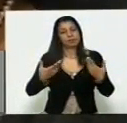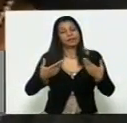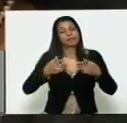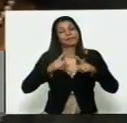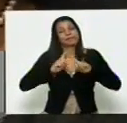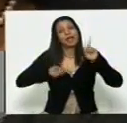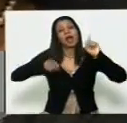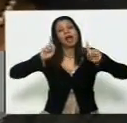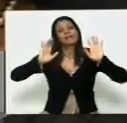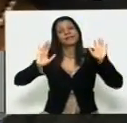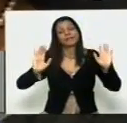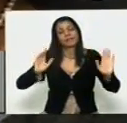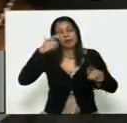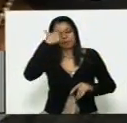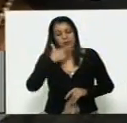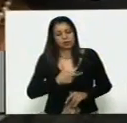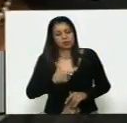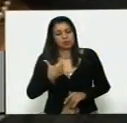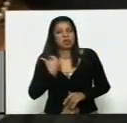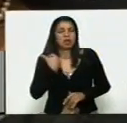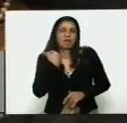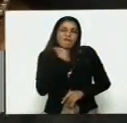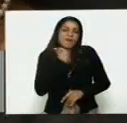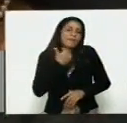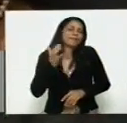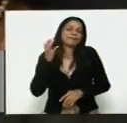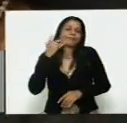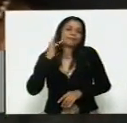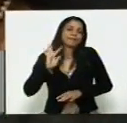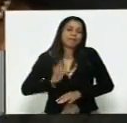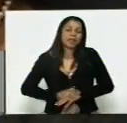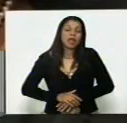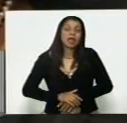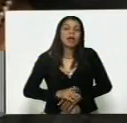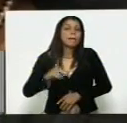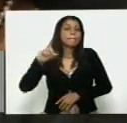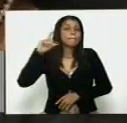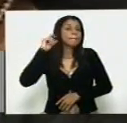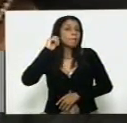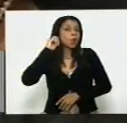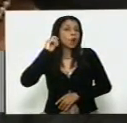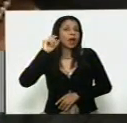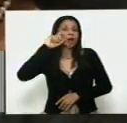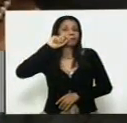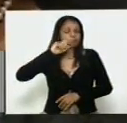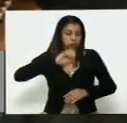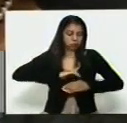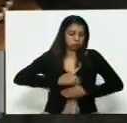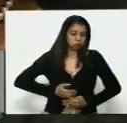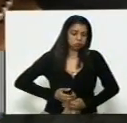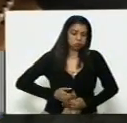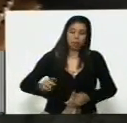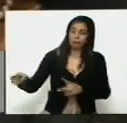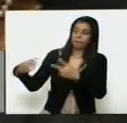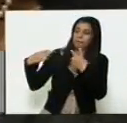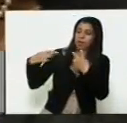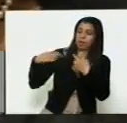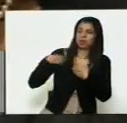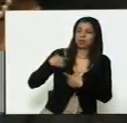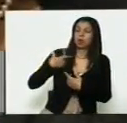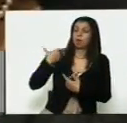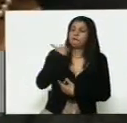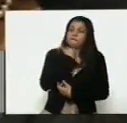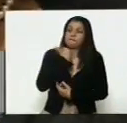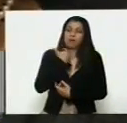exista una condición que afecte su salud. Las mujeres gestantes no deben ser consideradas ni